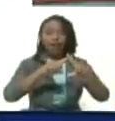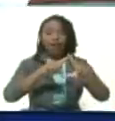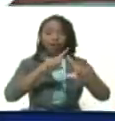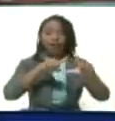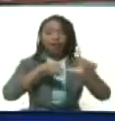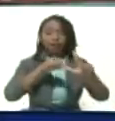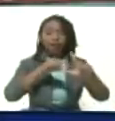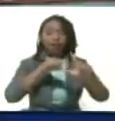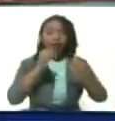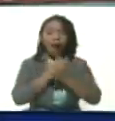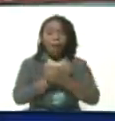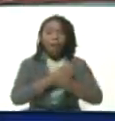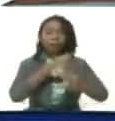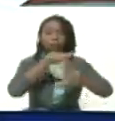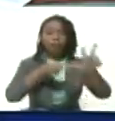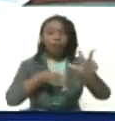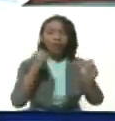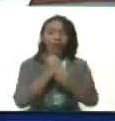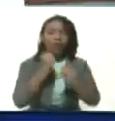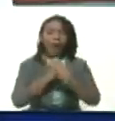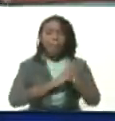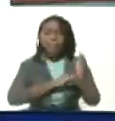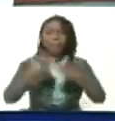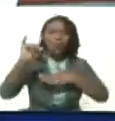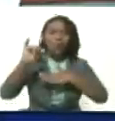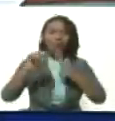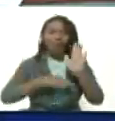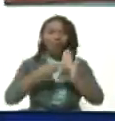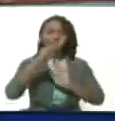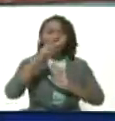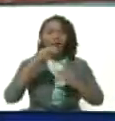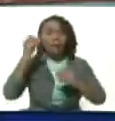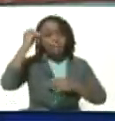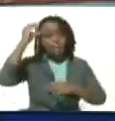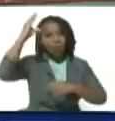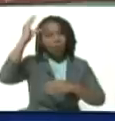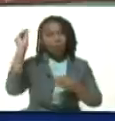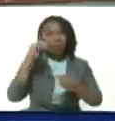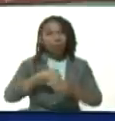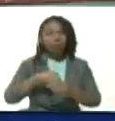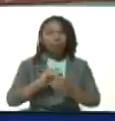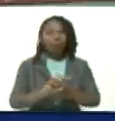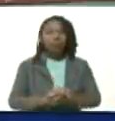por activar al máximo nivel, en toda su magnitud, la capacidad instalada,